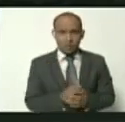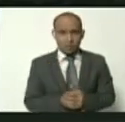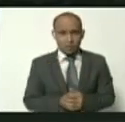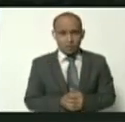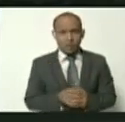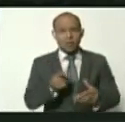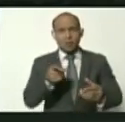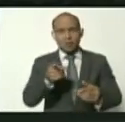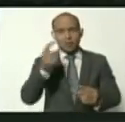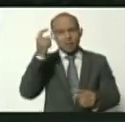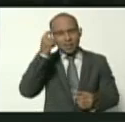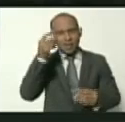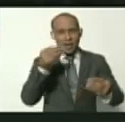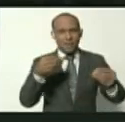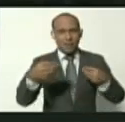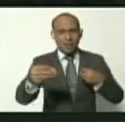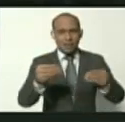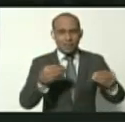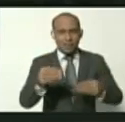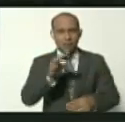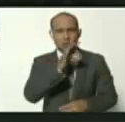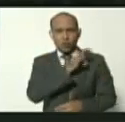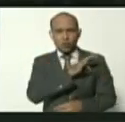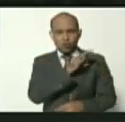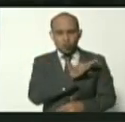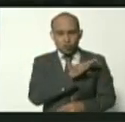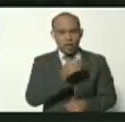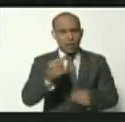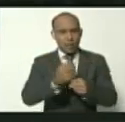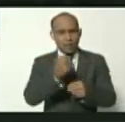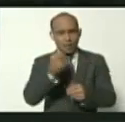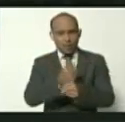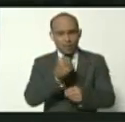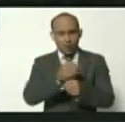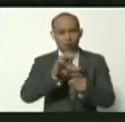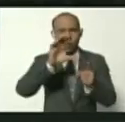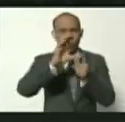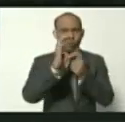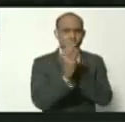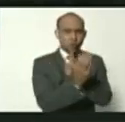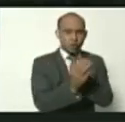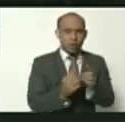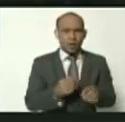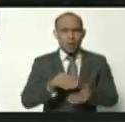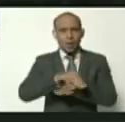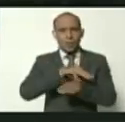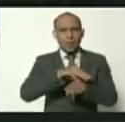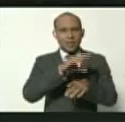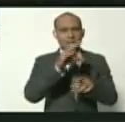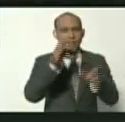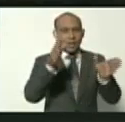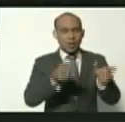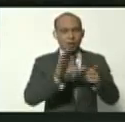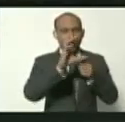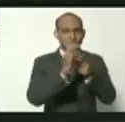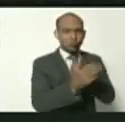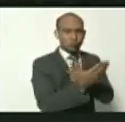de flexibilización social, laboral, cultural. Ministerio de la Cultura,